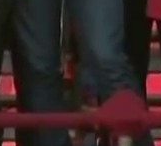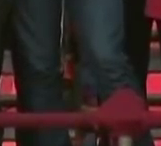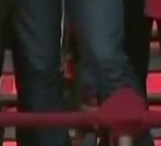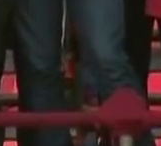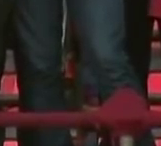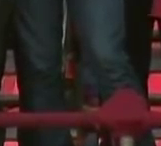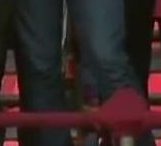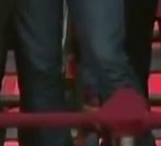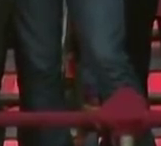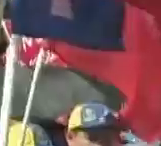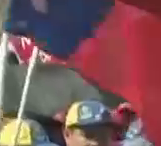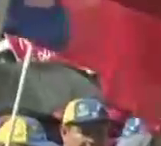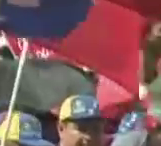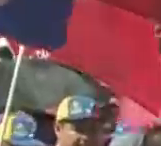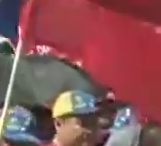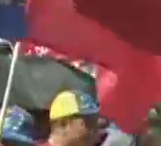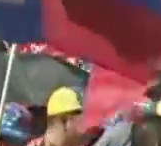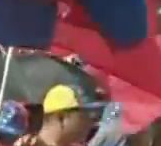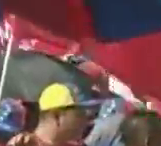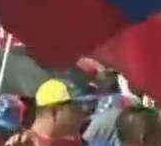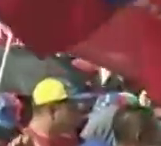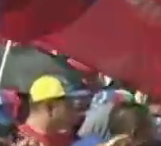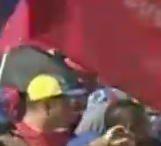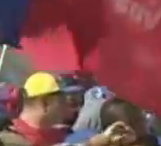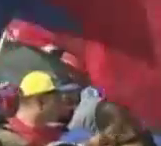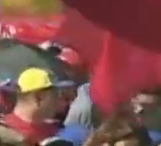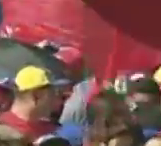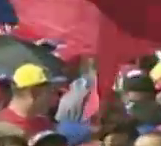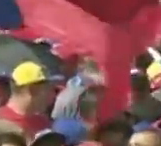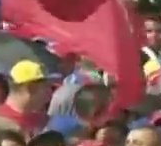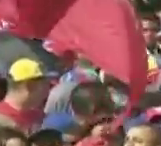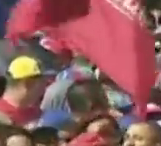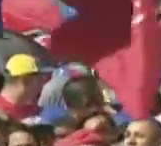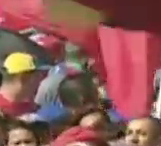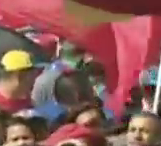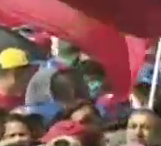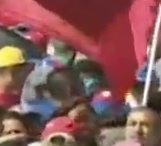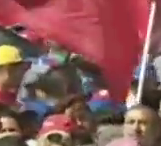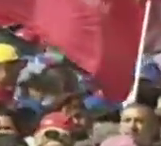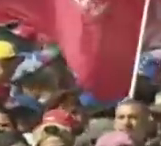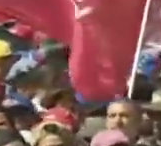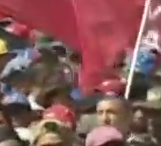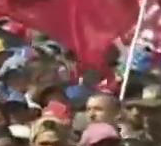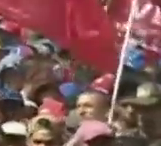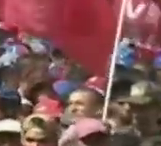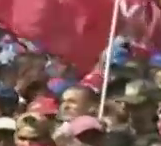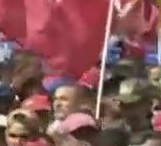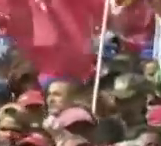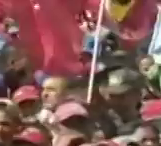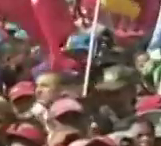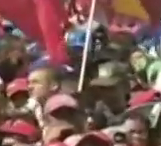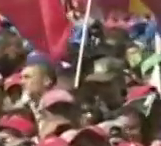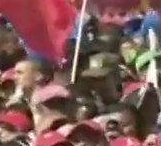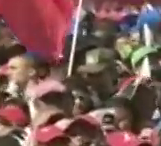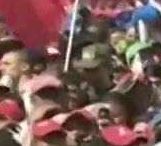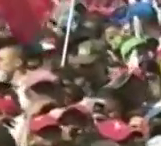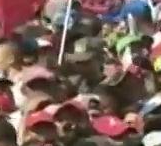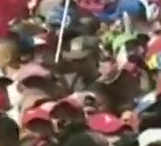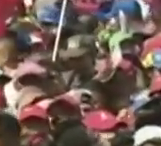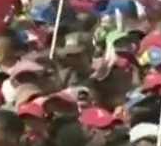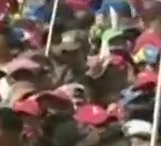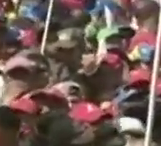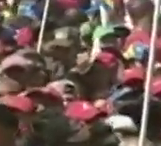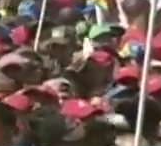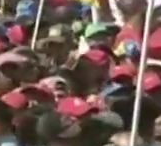Si no se inscriben, es por la orden del imperialismo norteamericano. Si no se inscriben, es